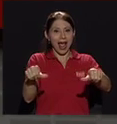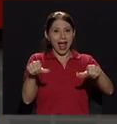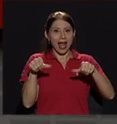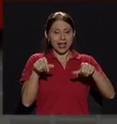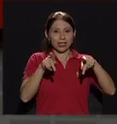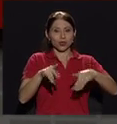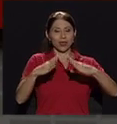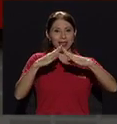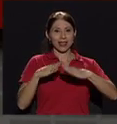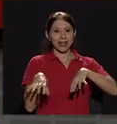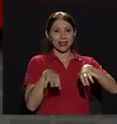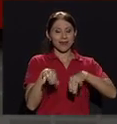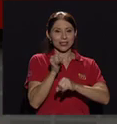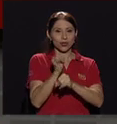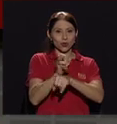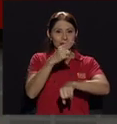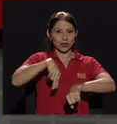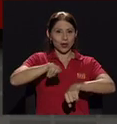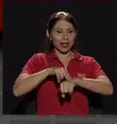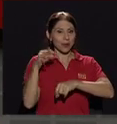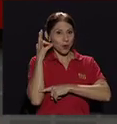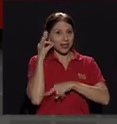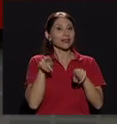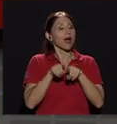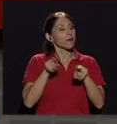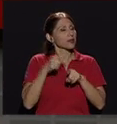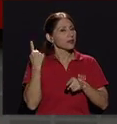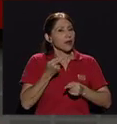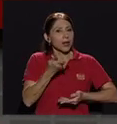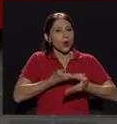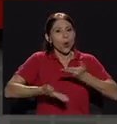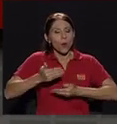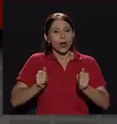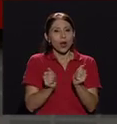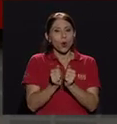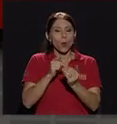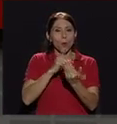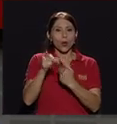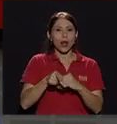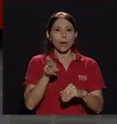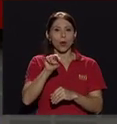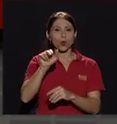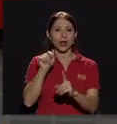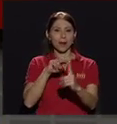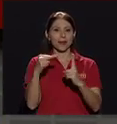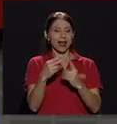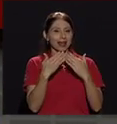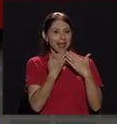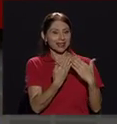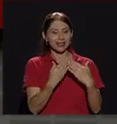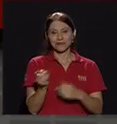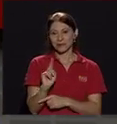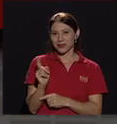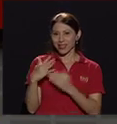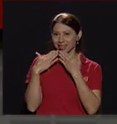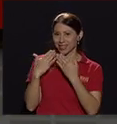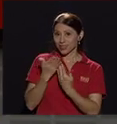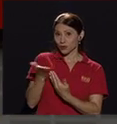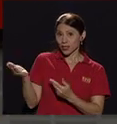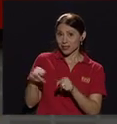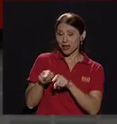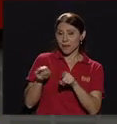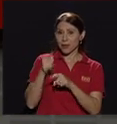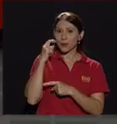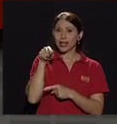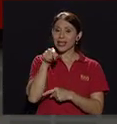Activa del Instituto Nacional de las Mujeres, otro colaborador de Una Mirada todo el tiempo que lo necesitamos. Muchas gracias. No, las gracias también a ustedes porque este es un